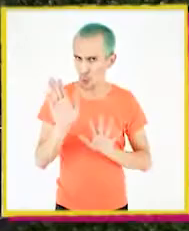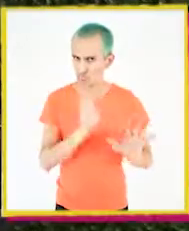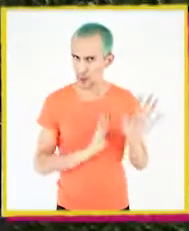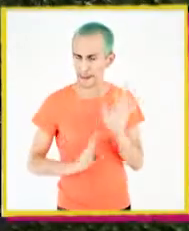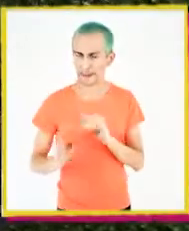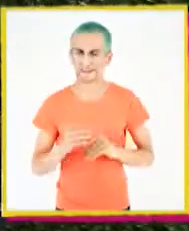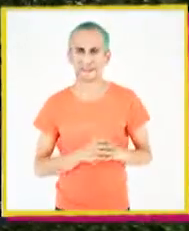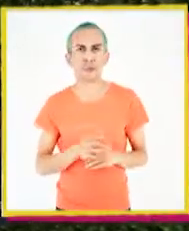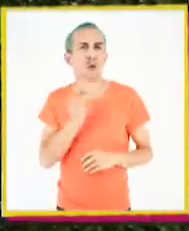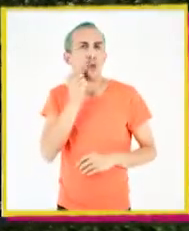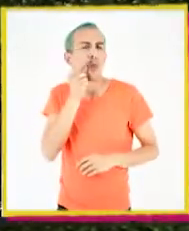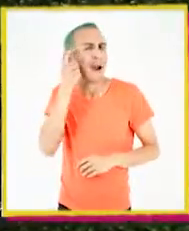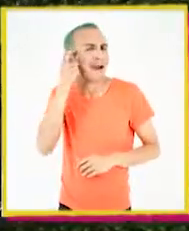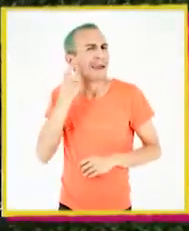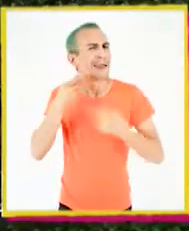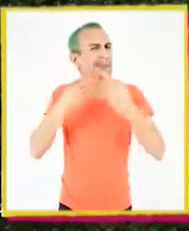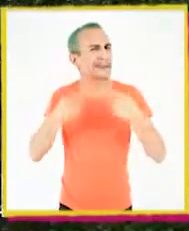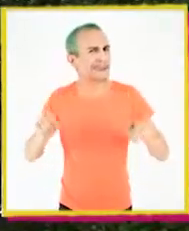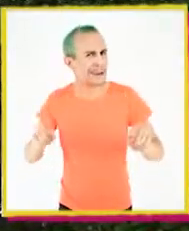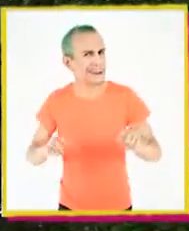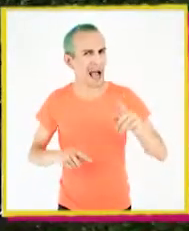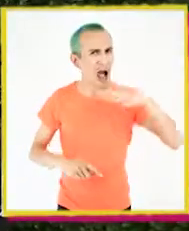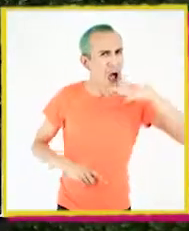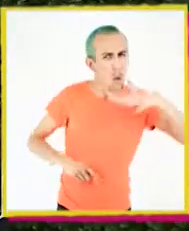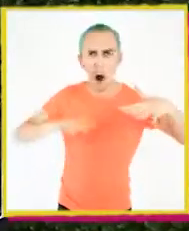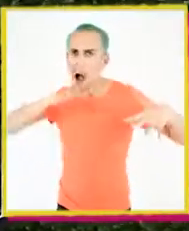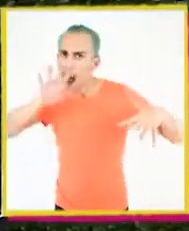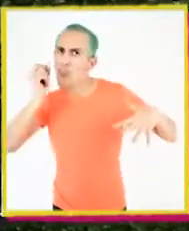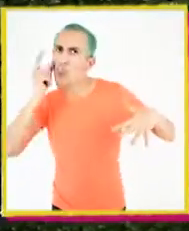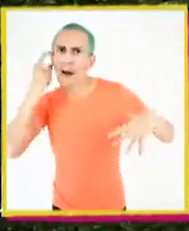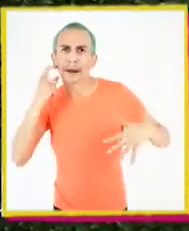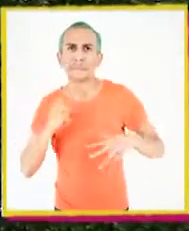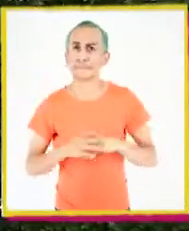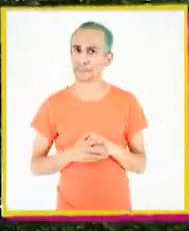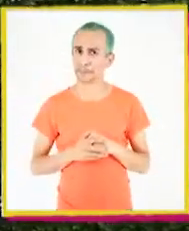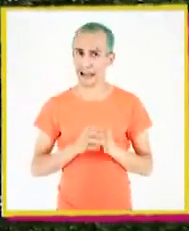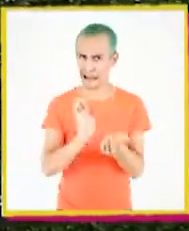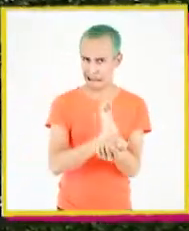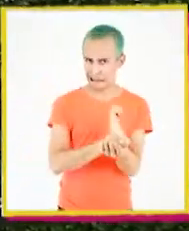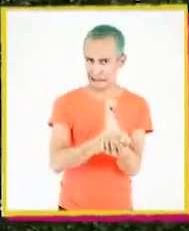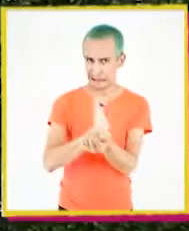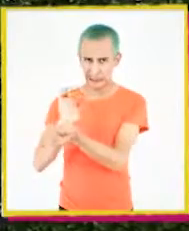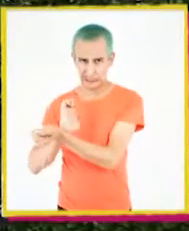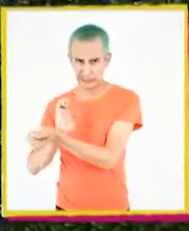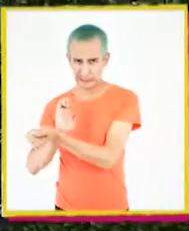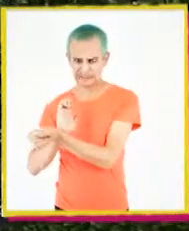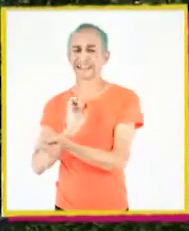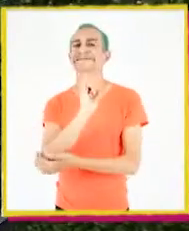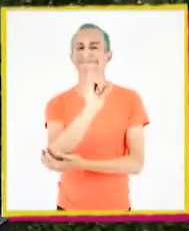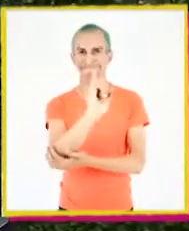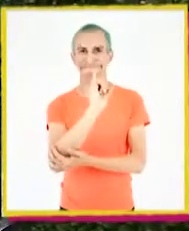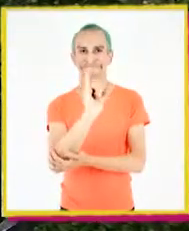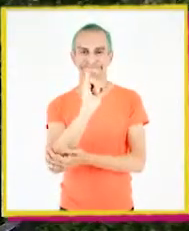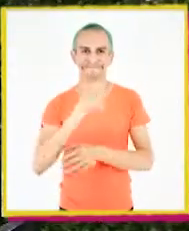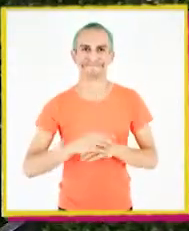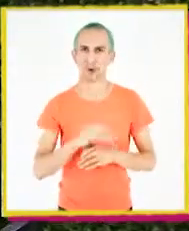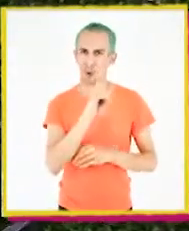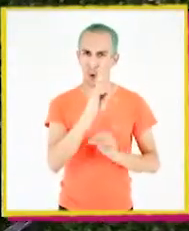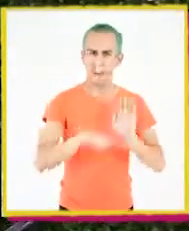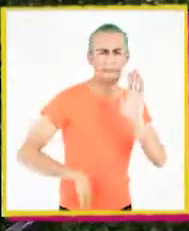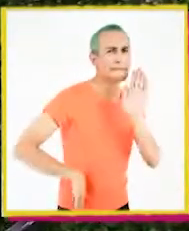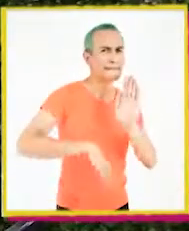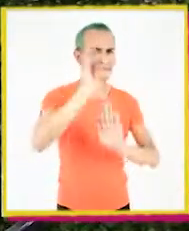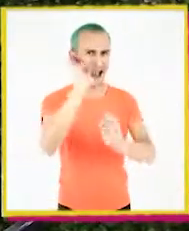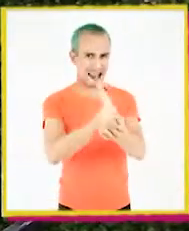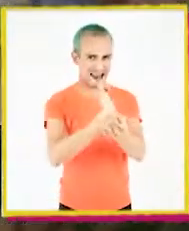cuidado. ¿Cuál creen que es la diferencia entre ambos cuerpos? ¿Su energía? Claro, uno